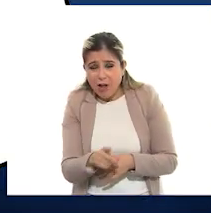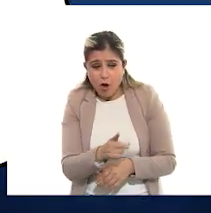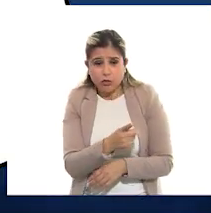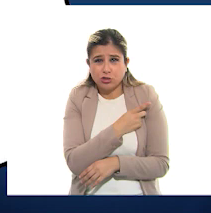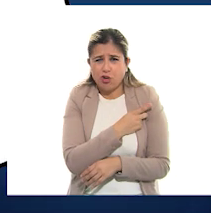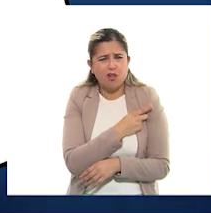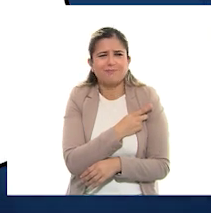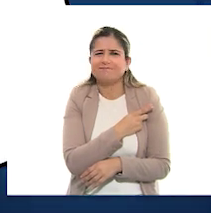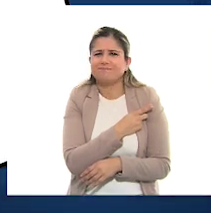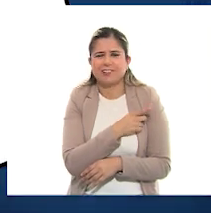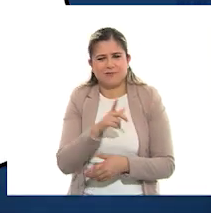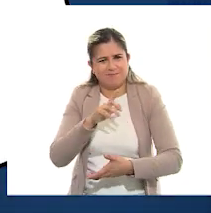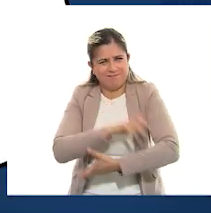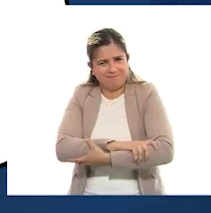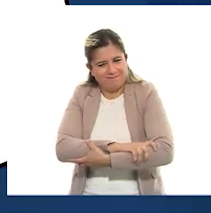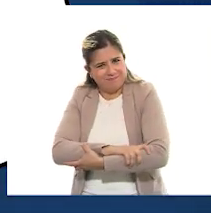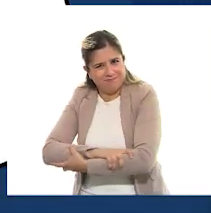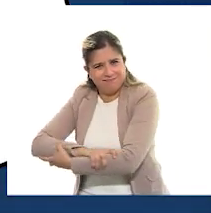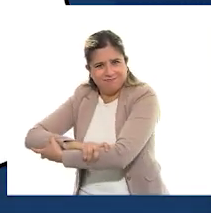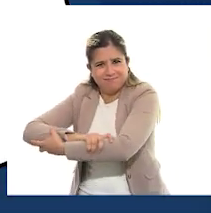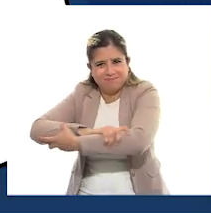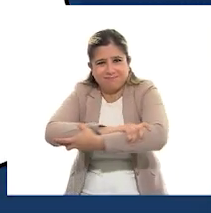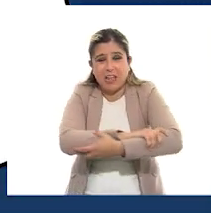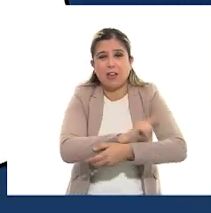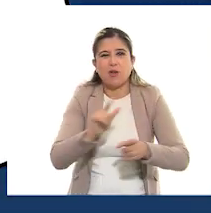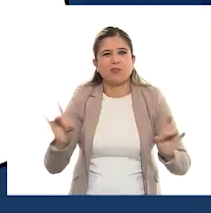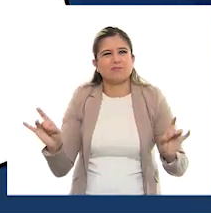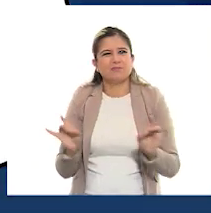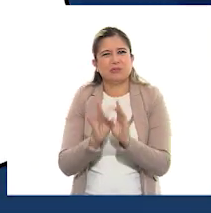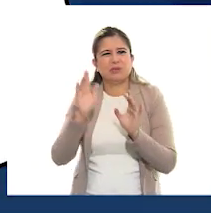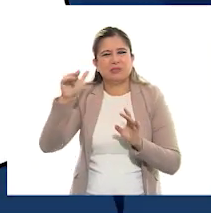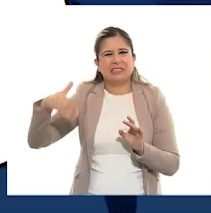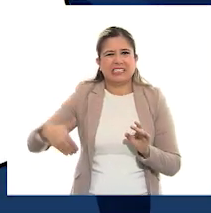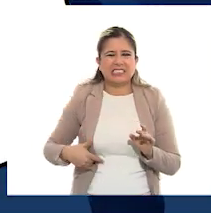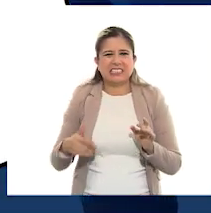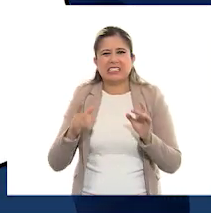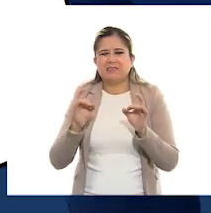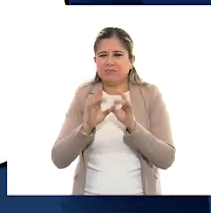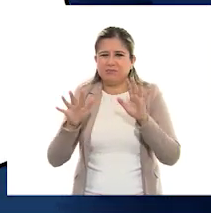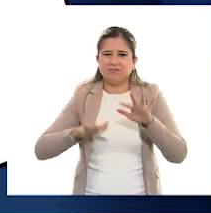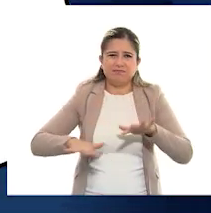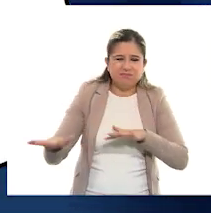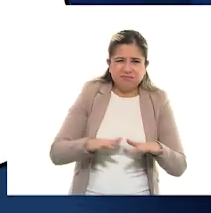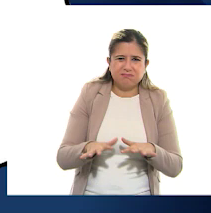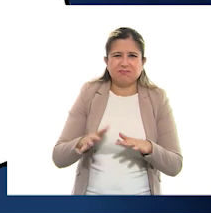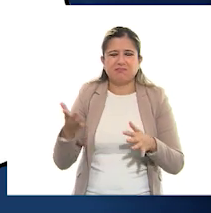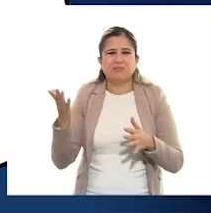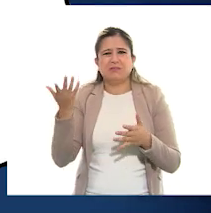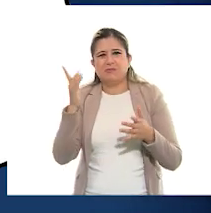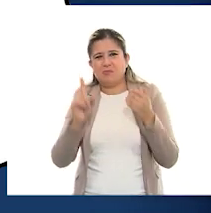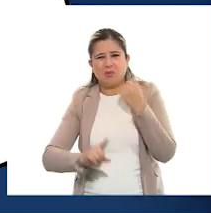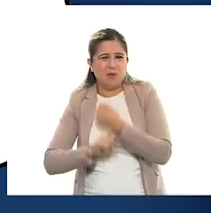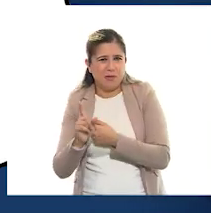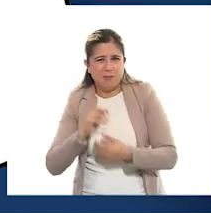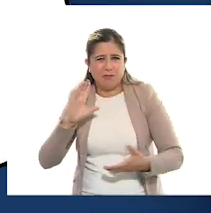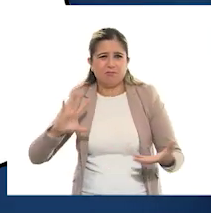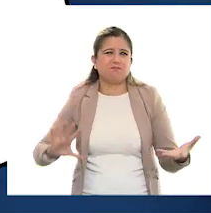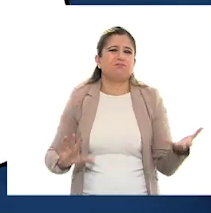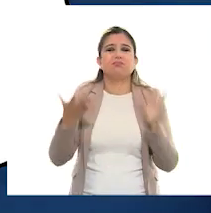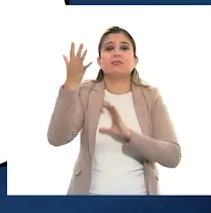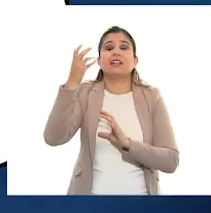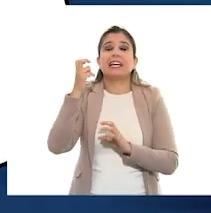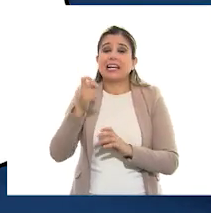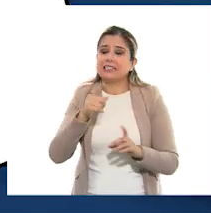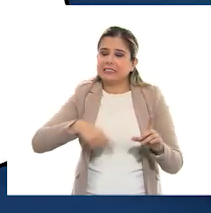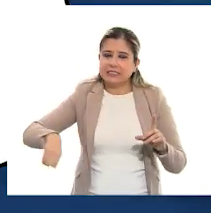solo, cuando afirma que es en la tragedia cuando no hay fronteras. Así tiene que ser, porque los pueblos somos hermanos